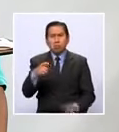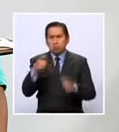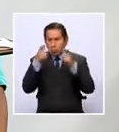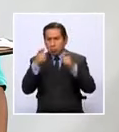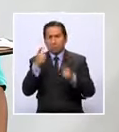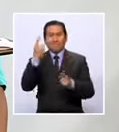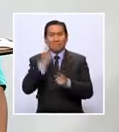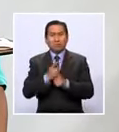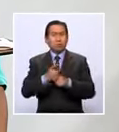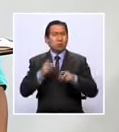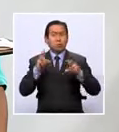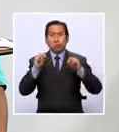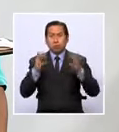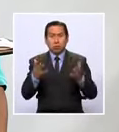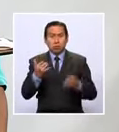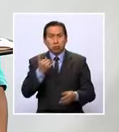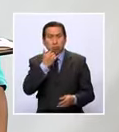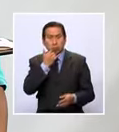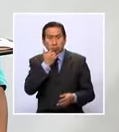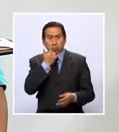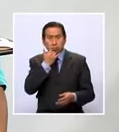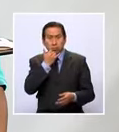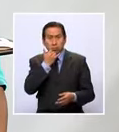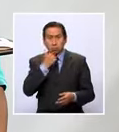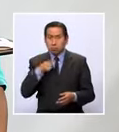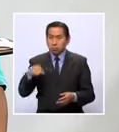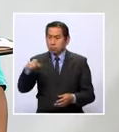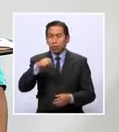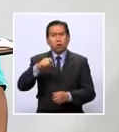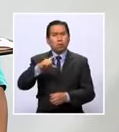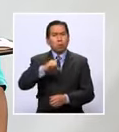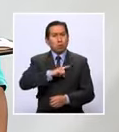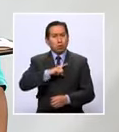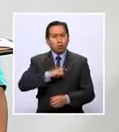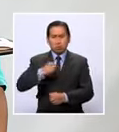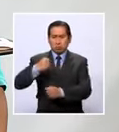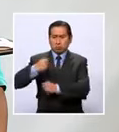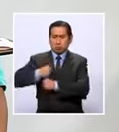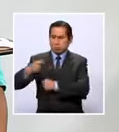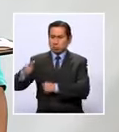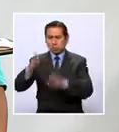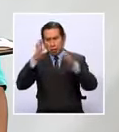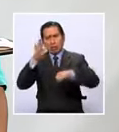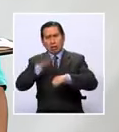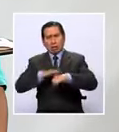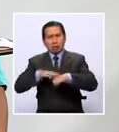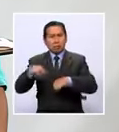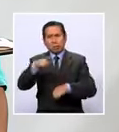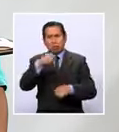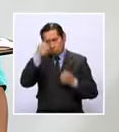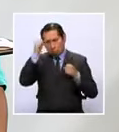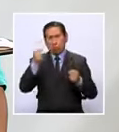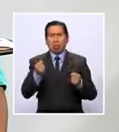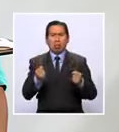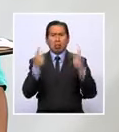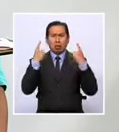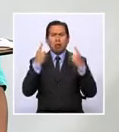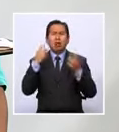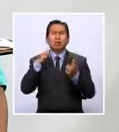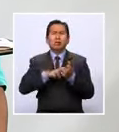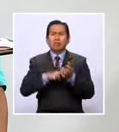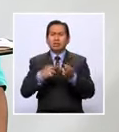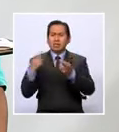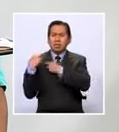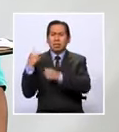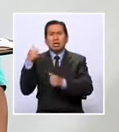adecuado no son suficientes los esfuerzos de la policía y los militares esto es más responsabilidad de cada